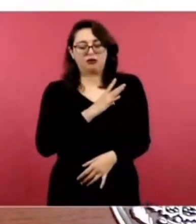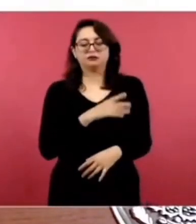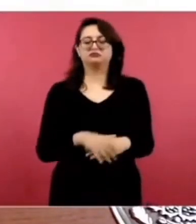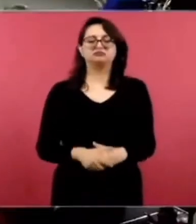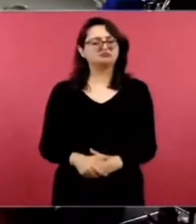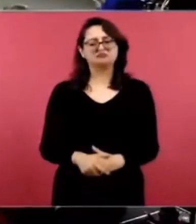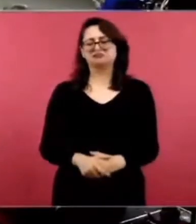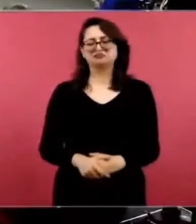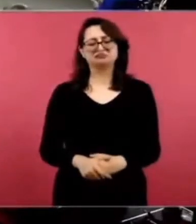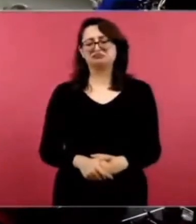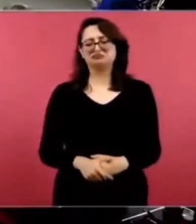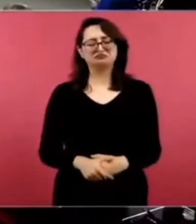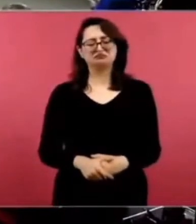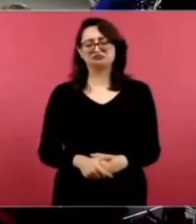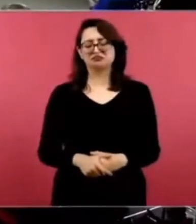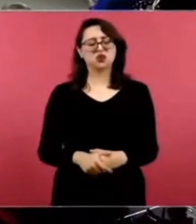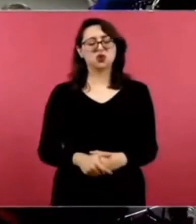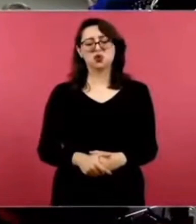No,